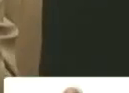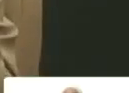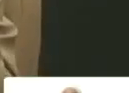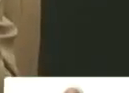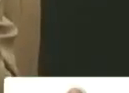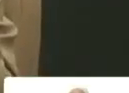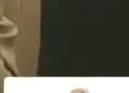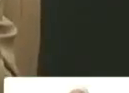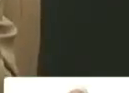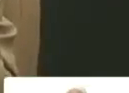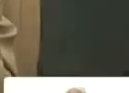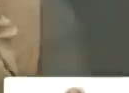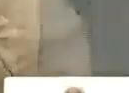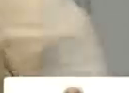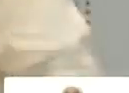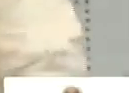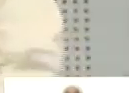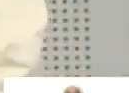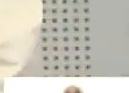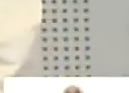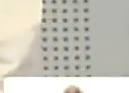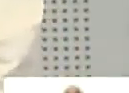presidente Miguel Díaz-Canel,